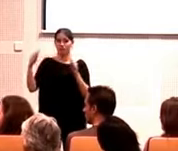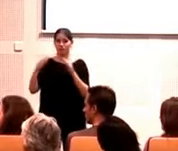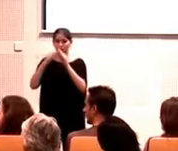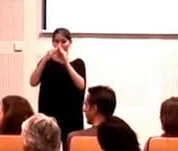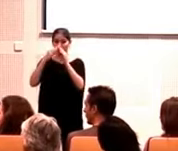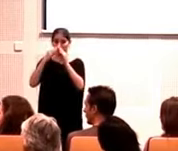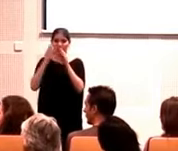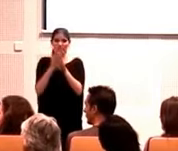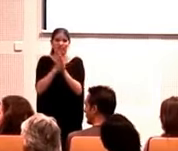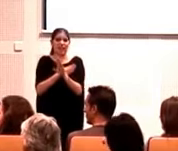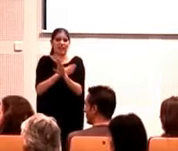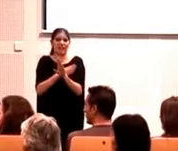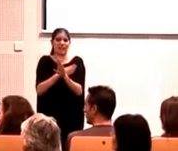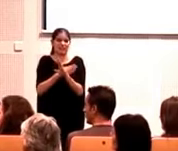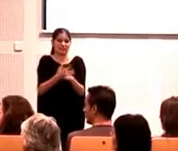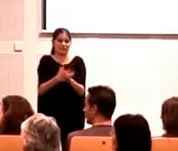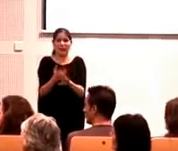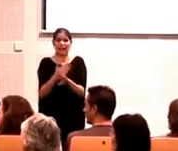a la parte genital.